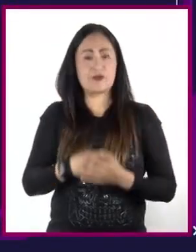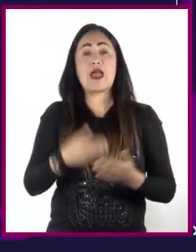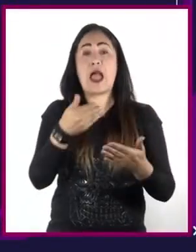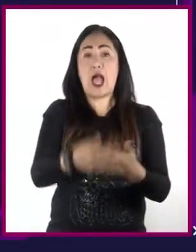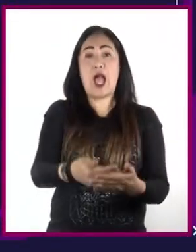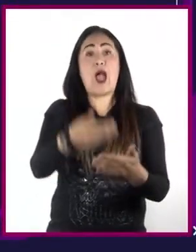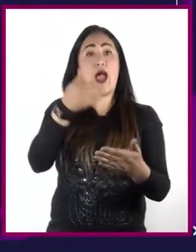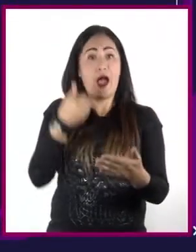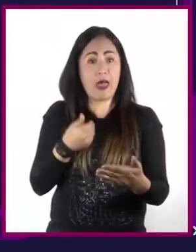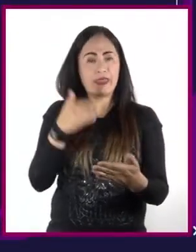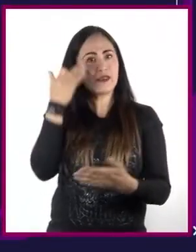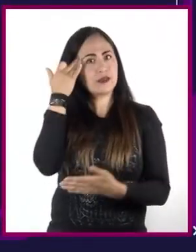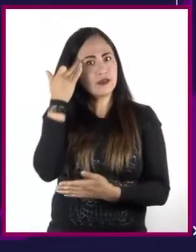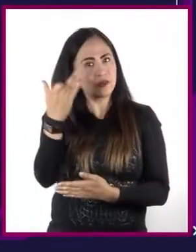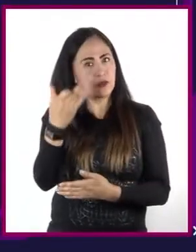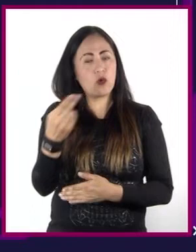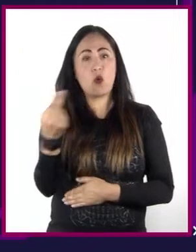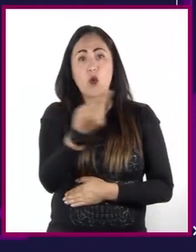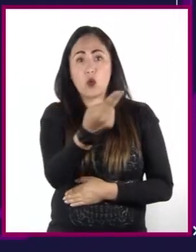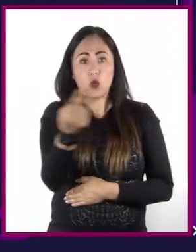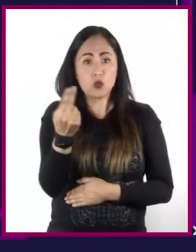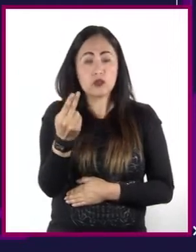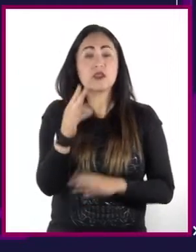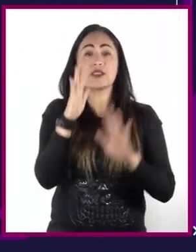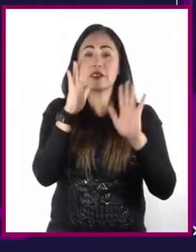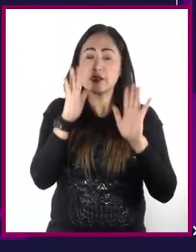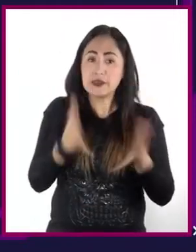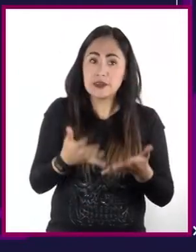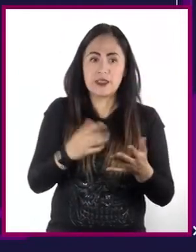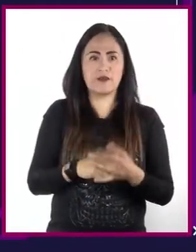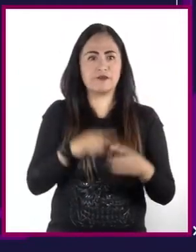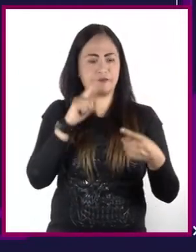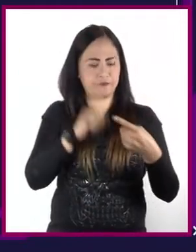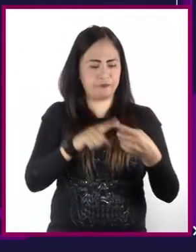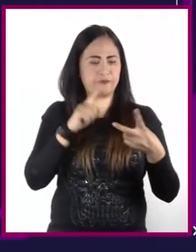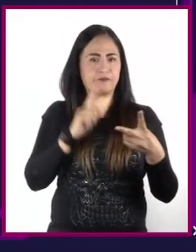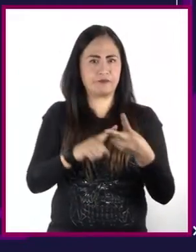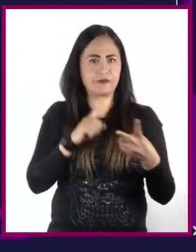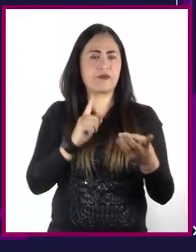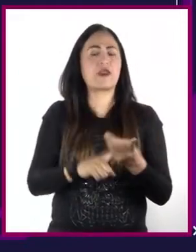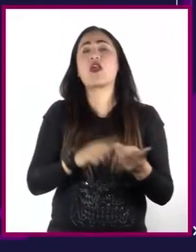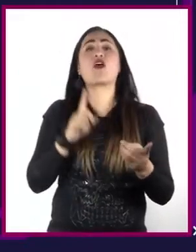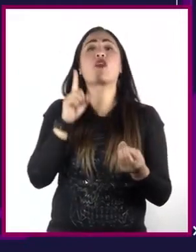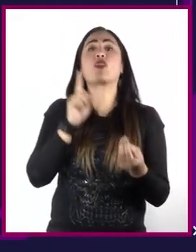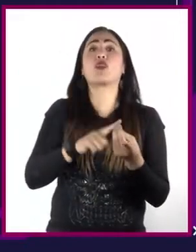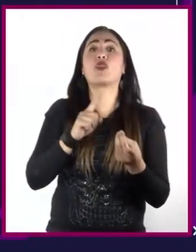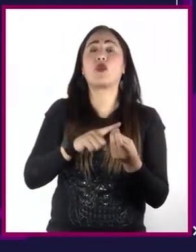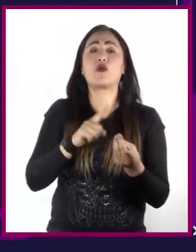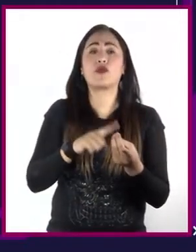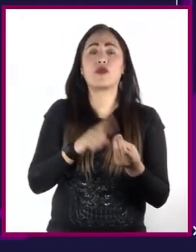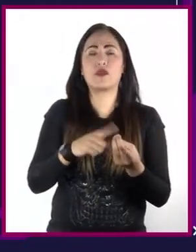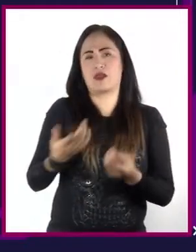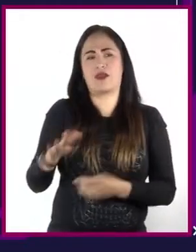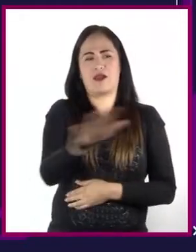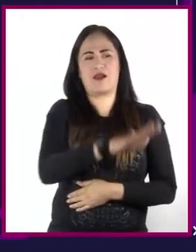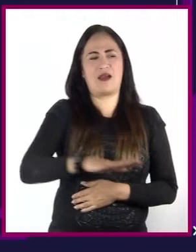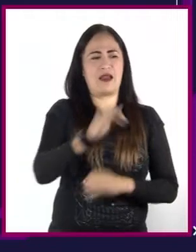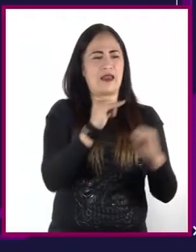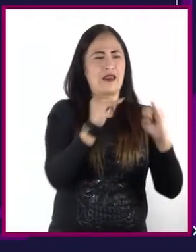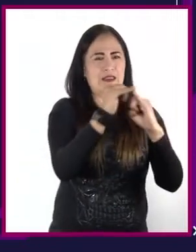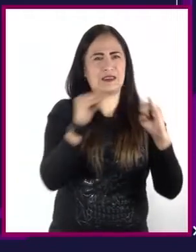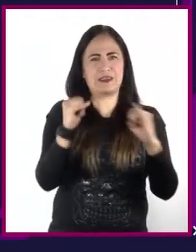con tiempo ya se debió hacer el análisis de las diferentes ofertas educativas que se ofrecen en las